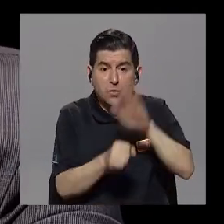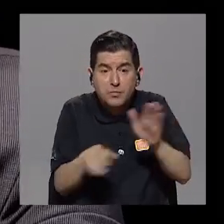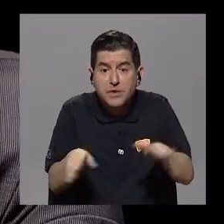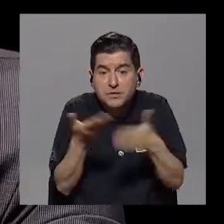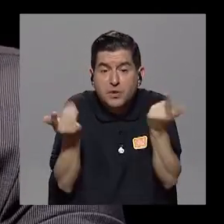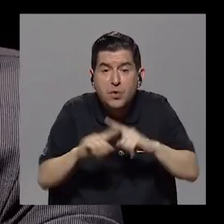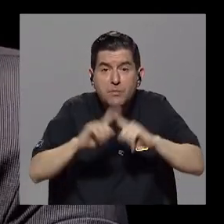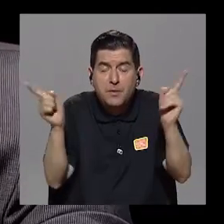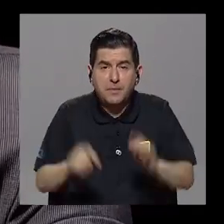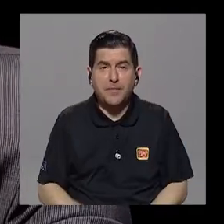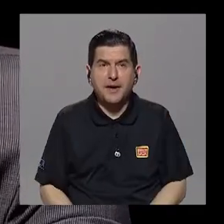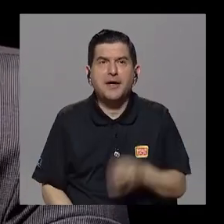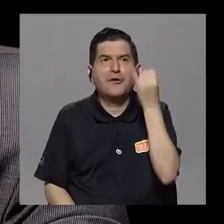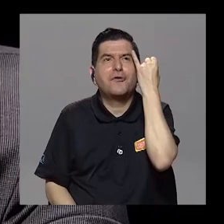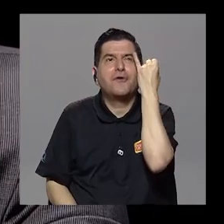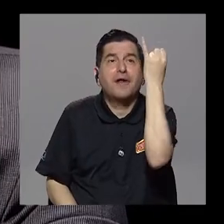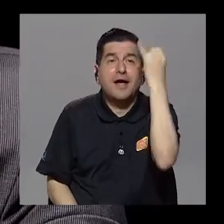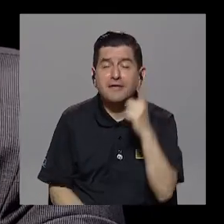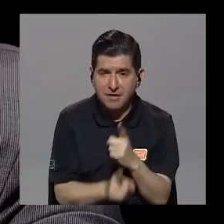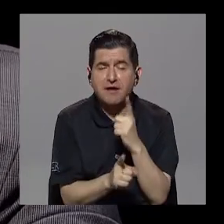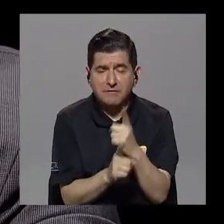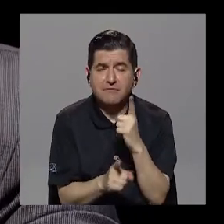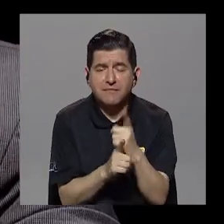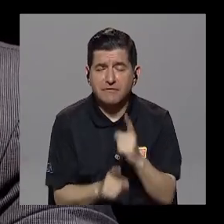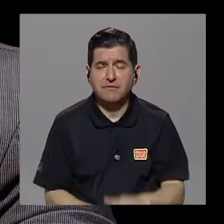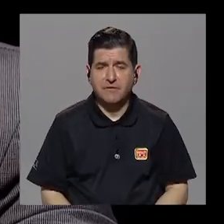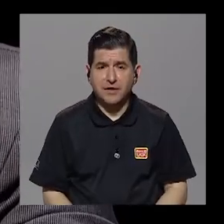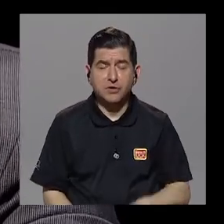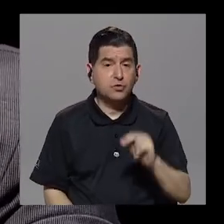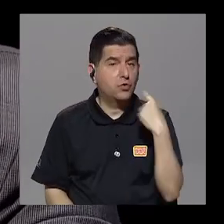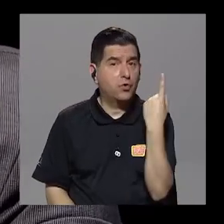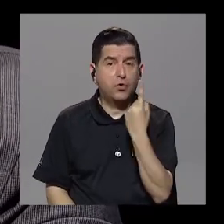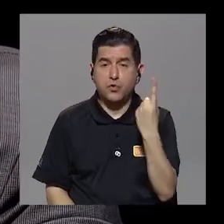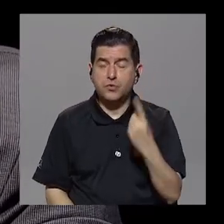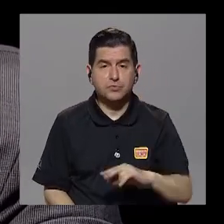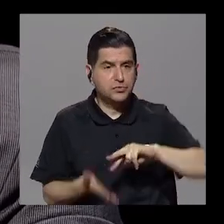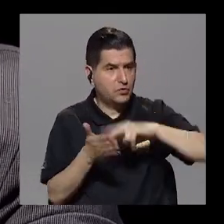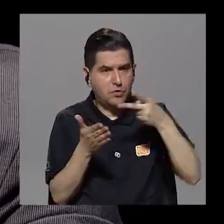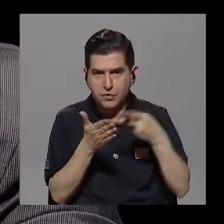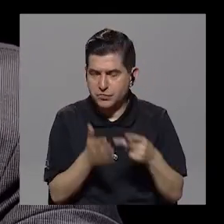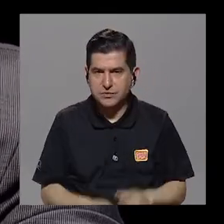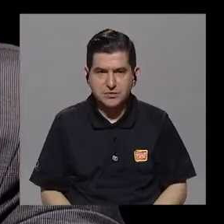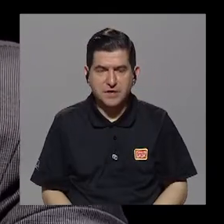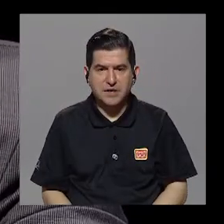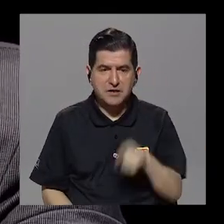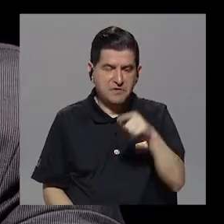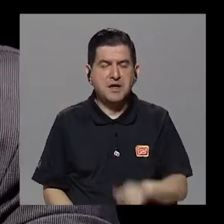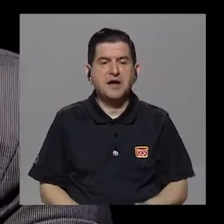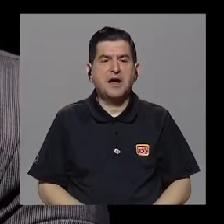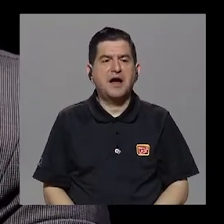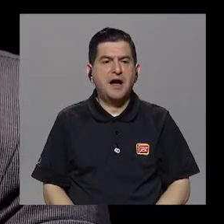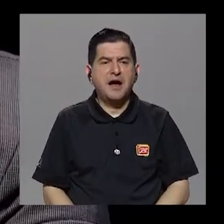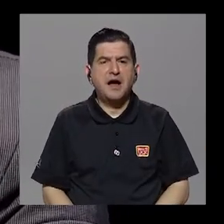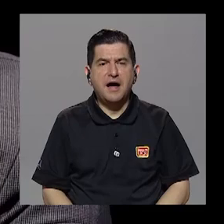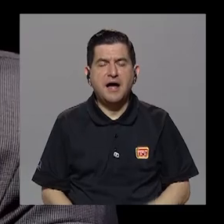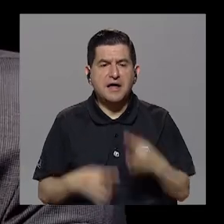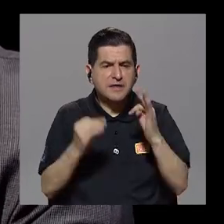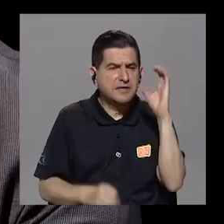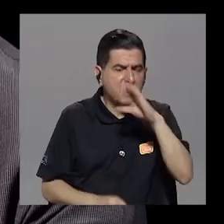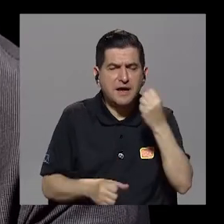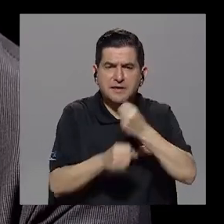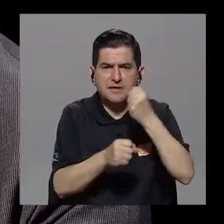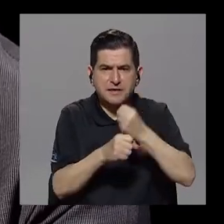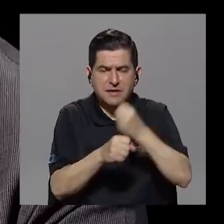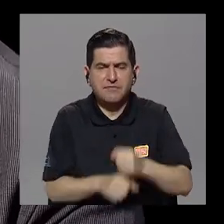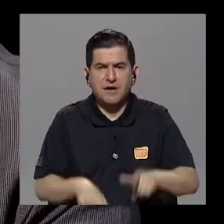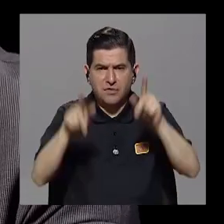por lo menos el espíritu parece el correcto de que no solo se trata de armar bolsas de empleo para que la gente que